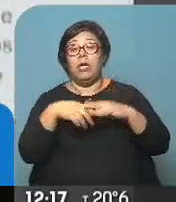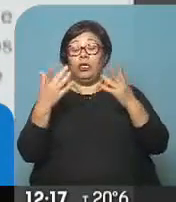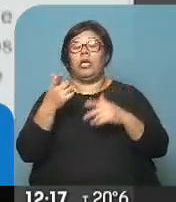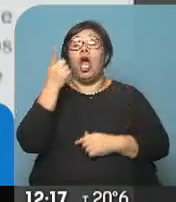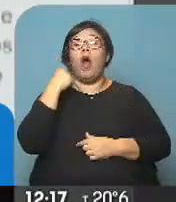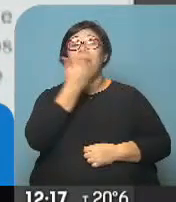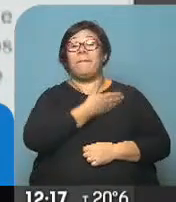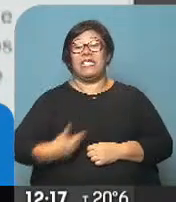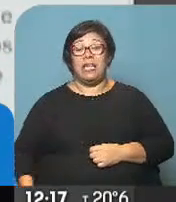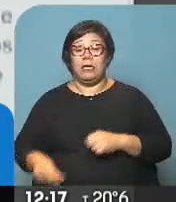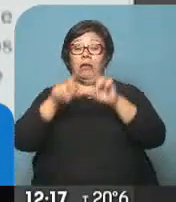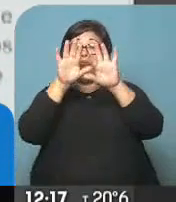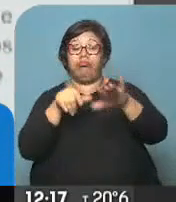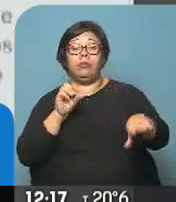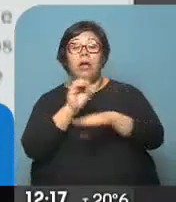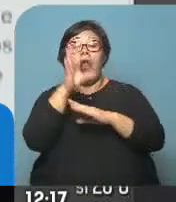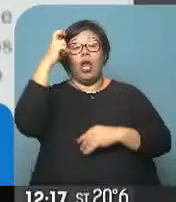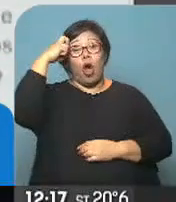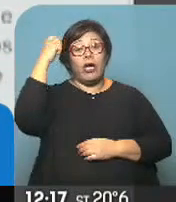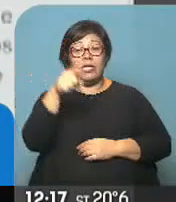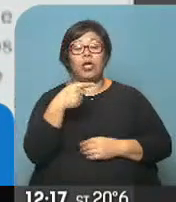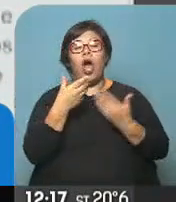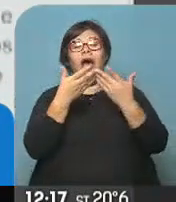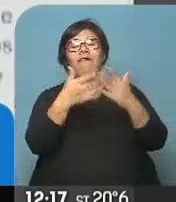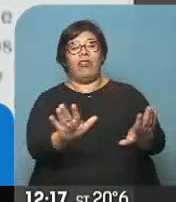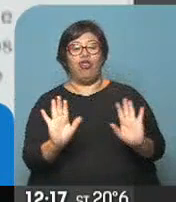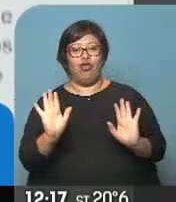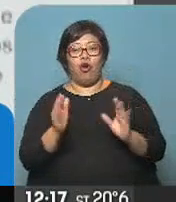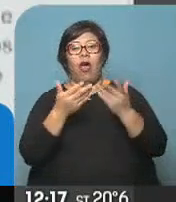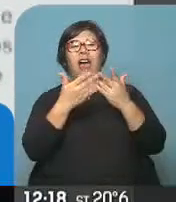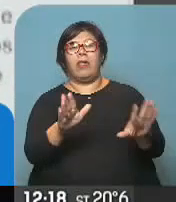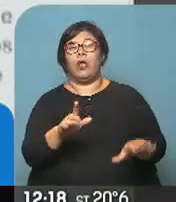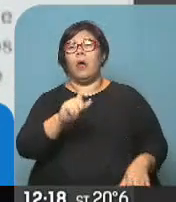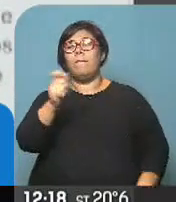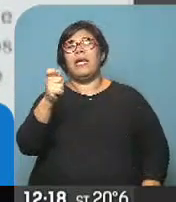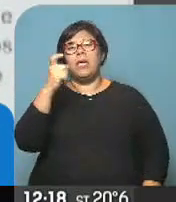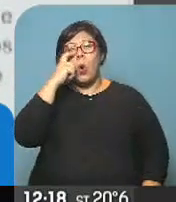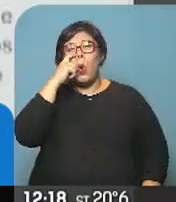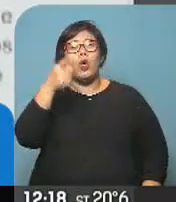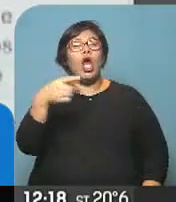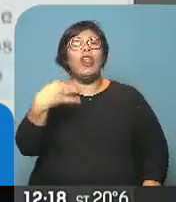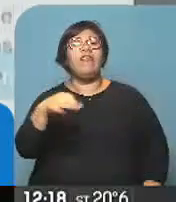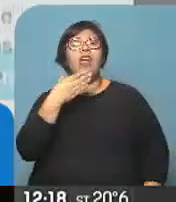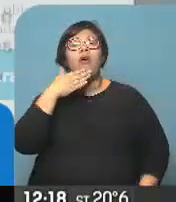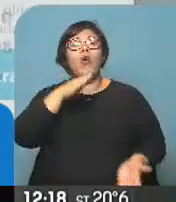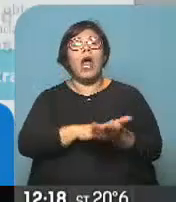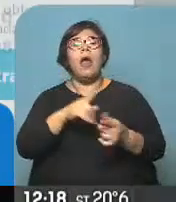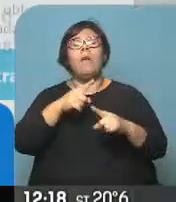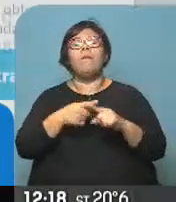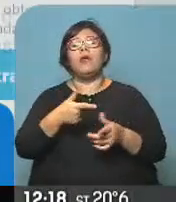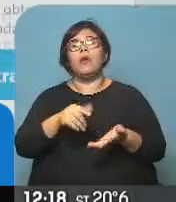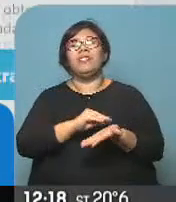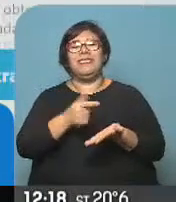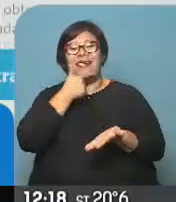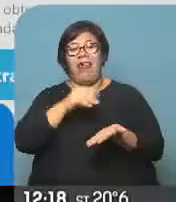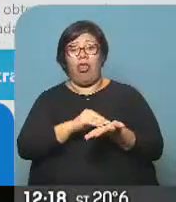mandatario abandonó el Ejecutivo con el propósito de jurar como senador a finales de junio, cargo para el que fue electo en los comicios presidenciales